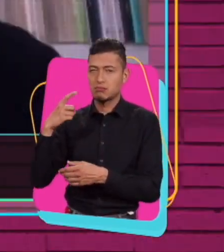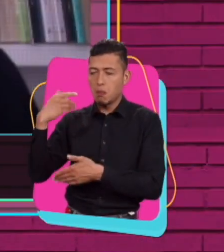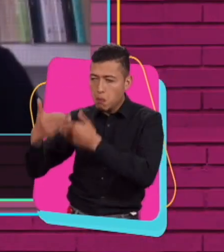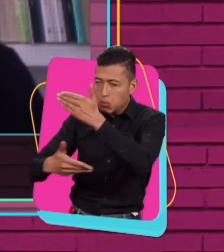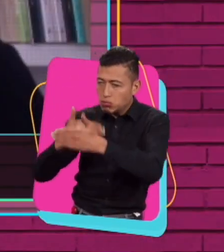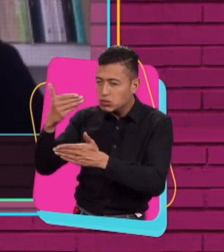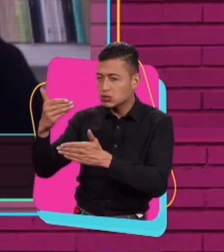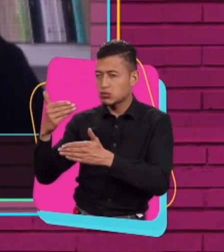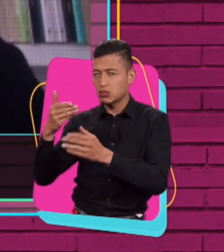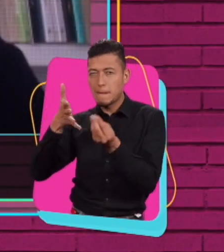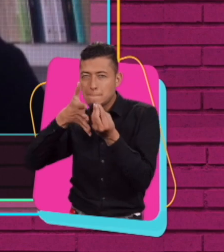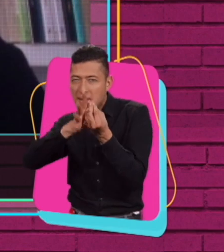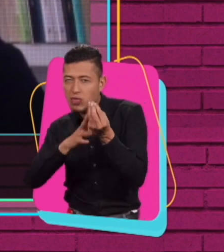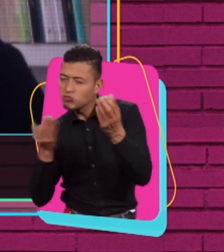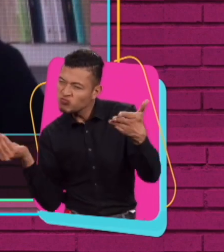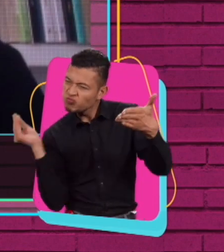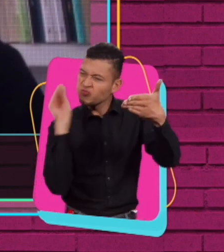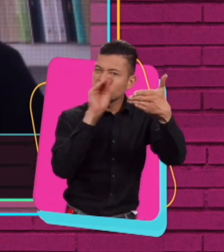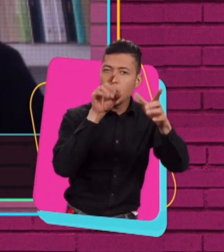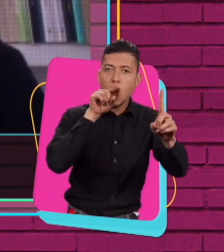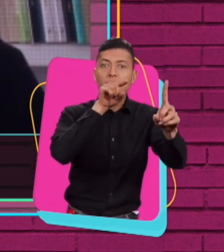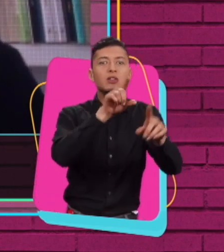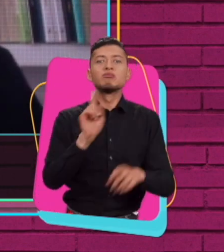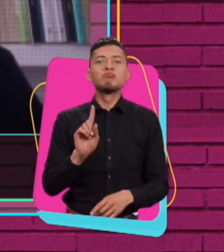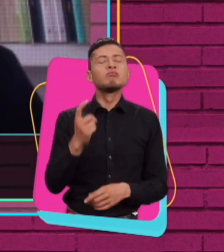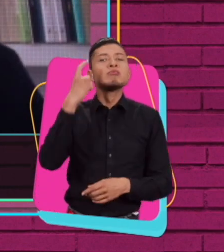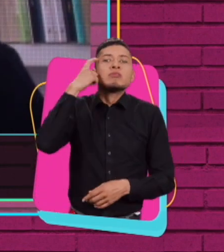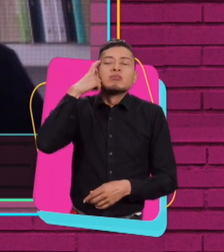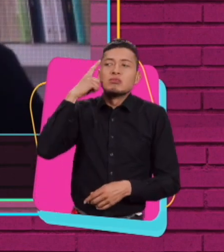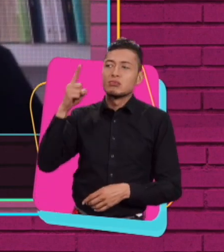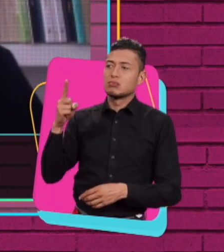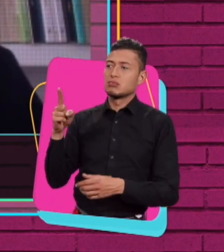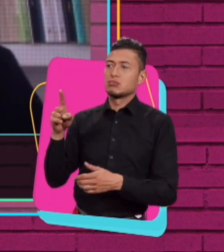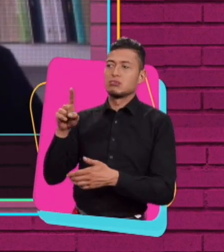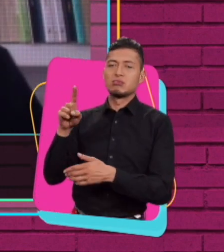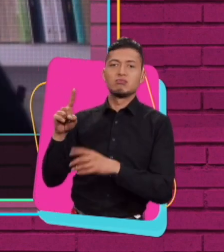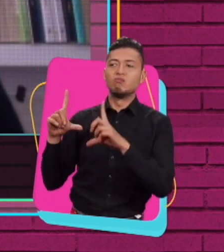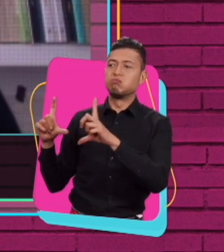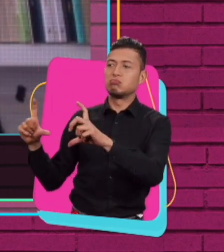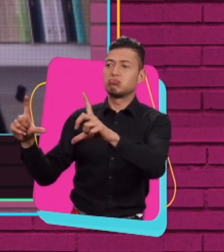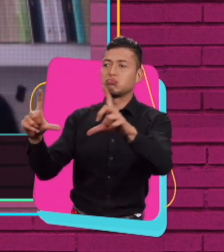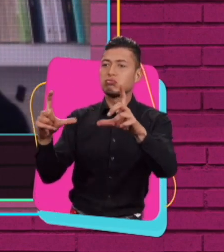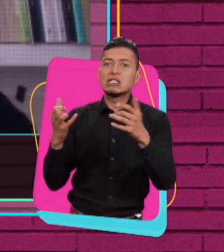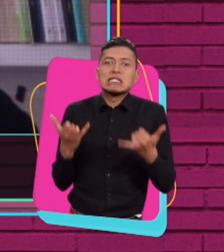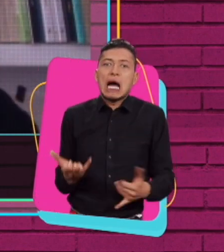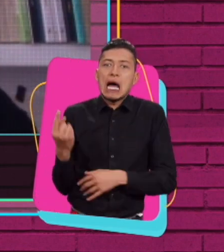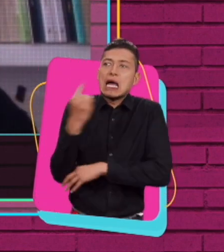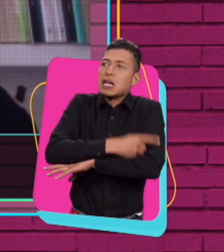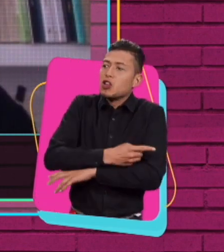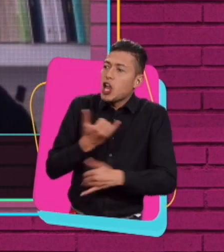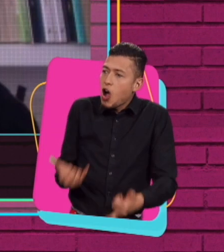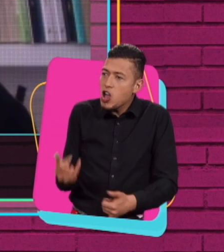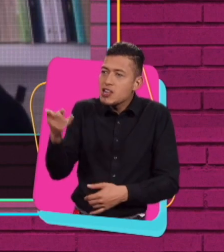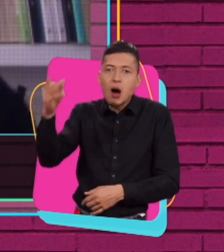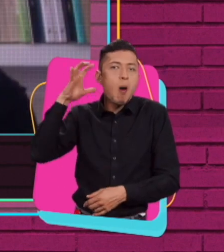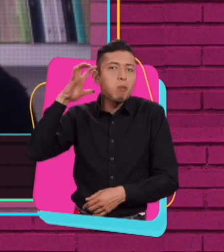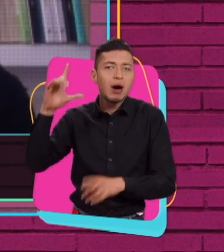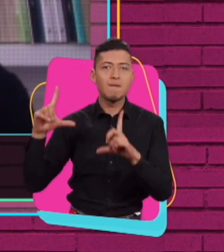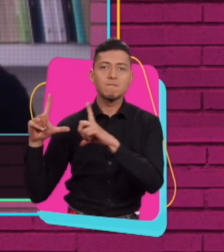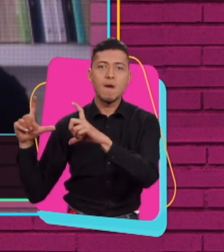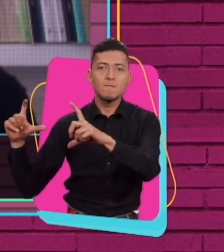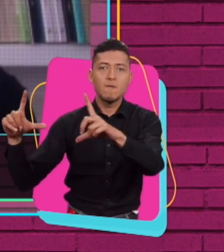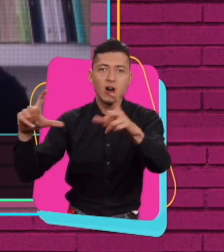con un proceso o una imagen inmediatizada, sino que está relacionada día a día con la